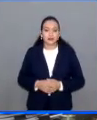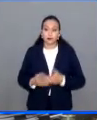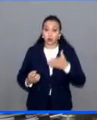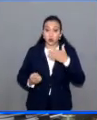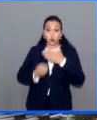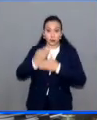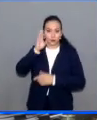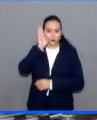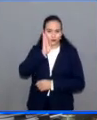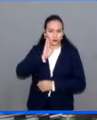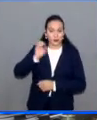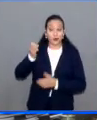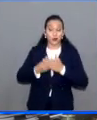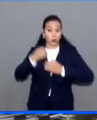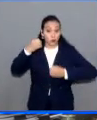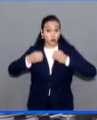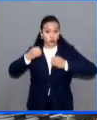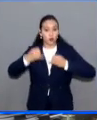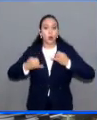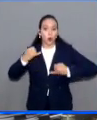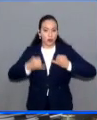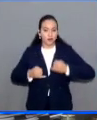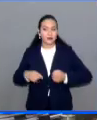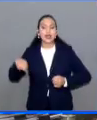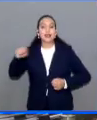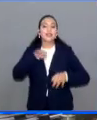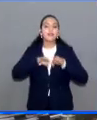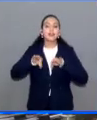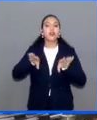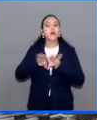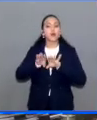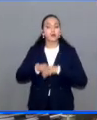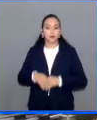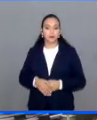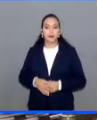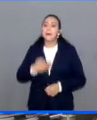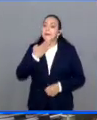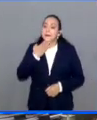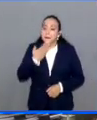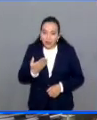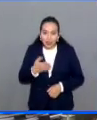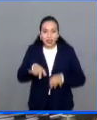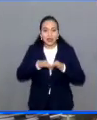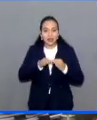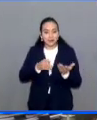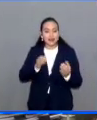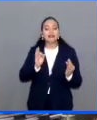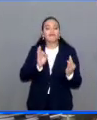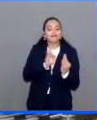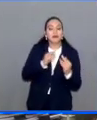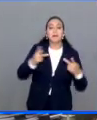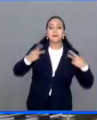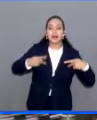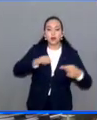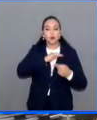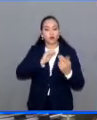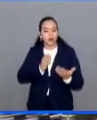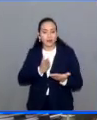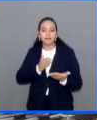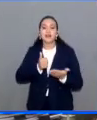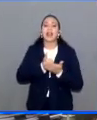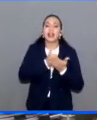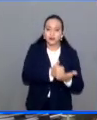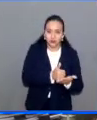órgano seamos servidores públicos cercanos a la población, dispuestos a escucharla